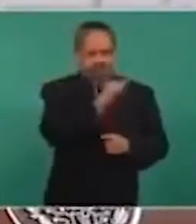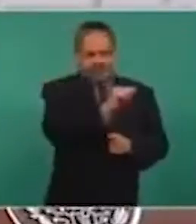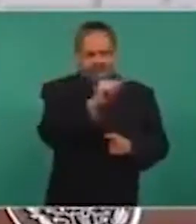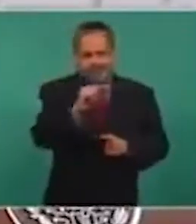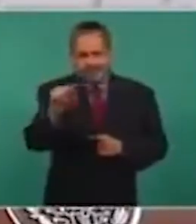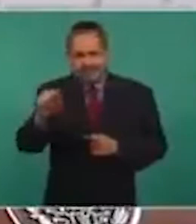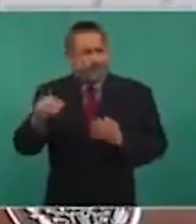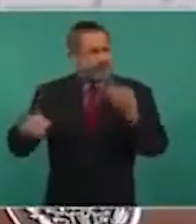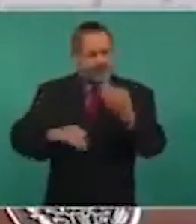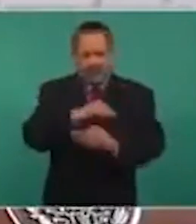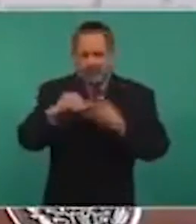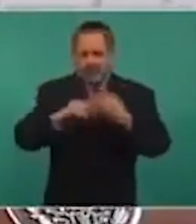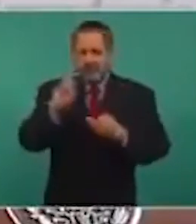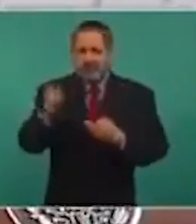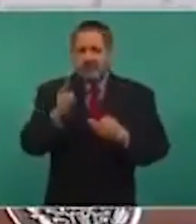fueron sometidas